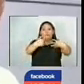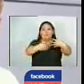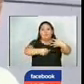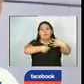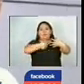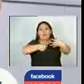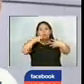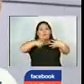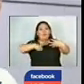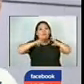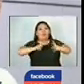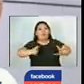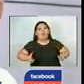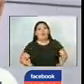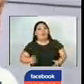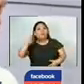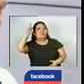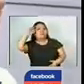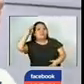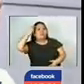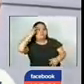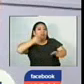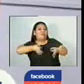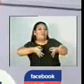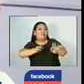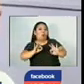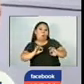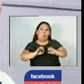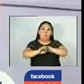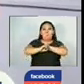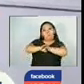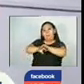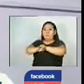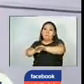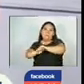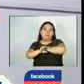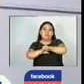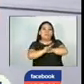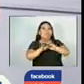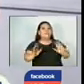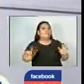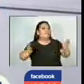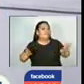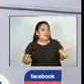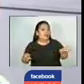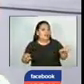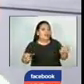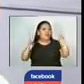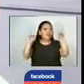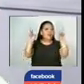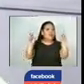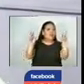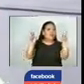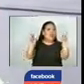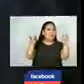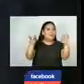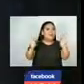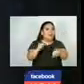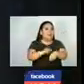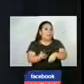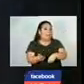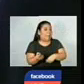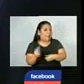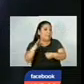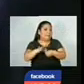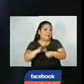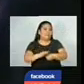excepción para este gobierno es una herramienta de marketing y de propaganda y más en un contexto ya electoral.